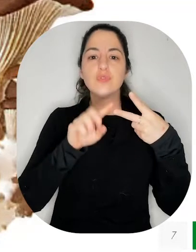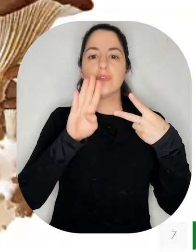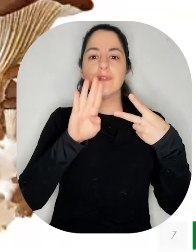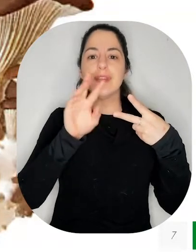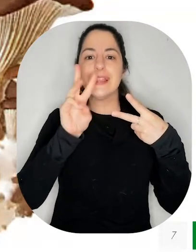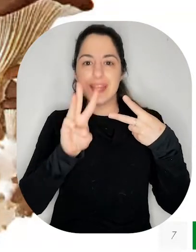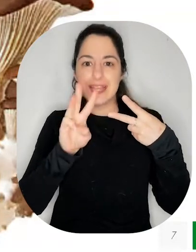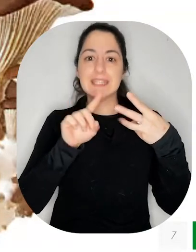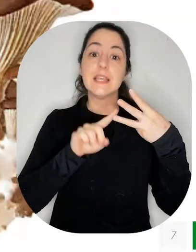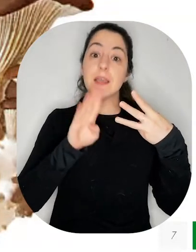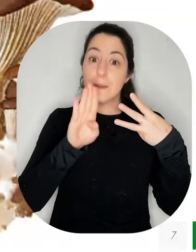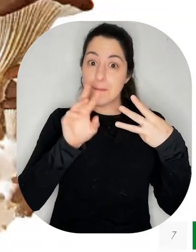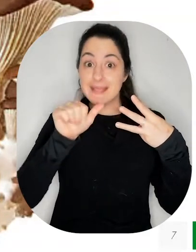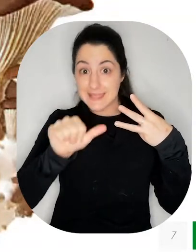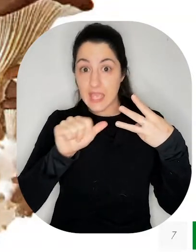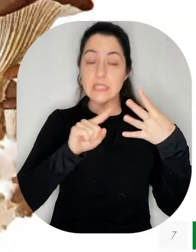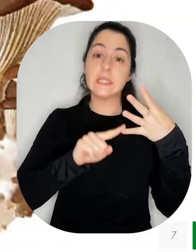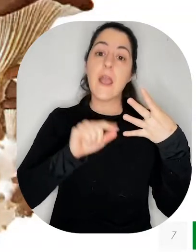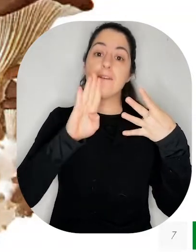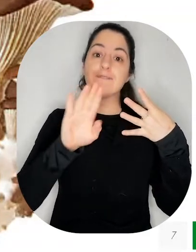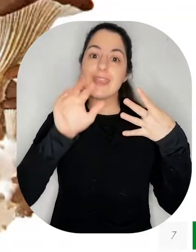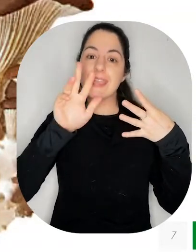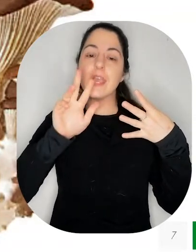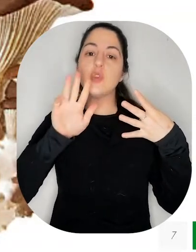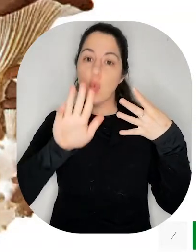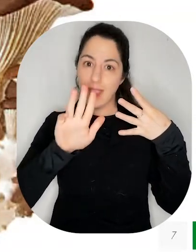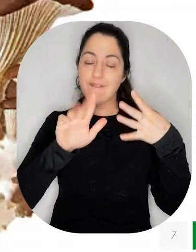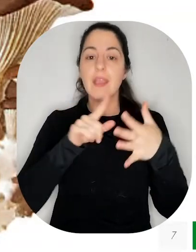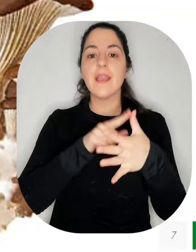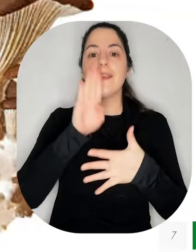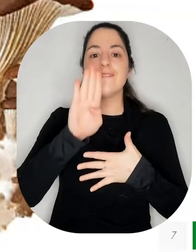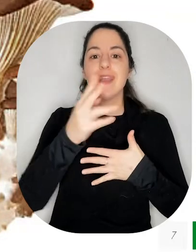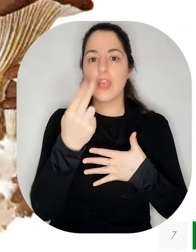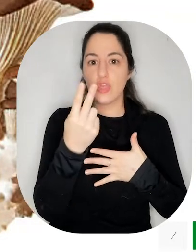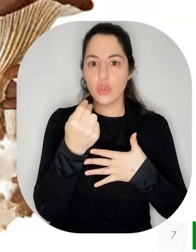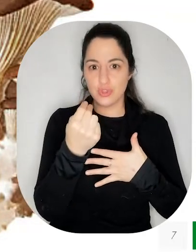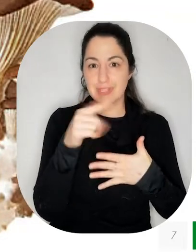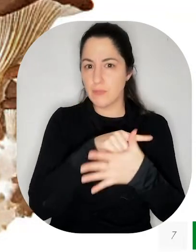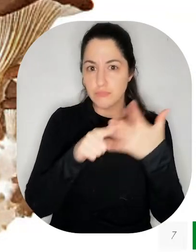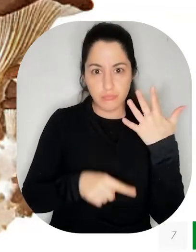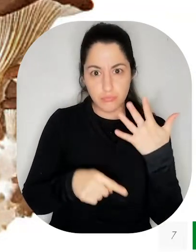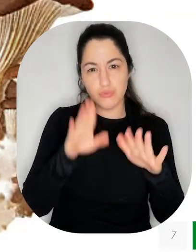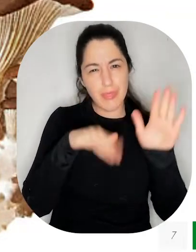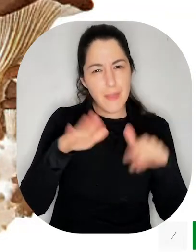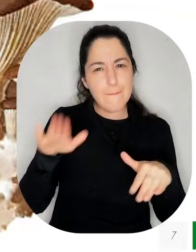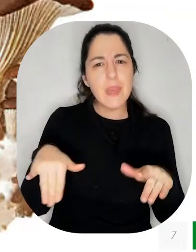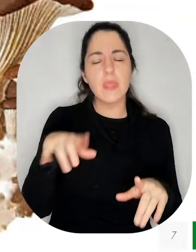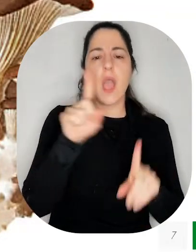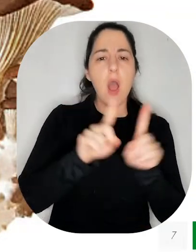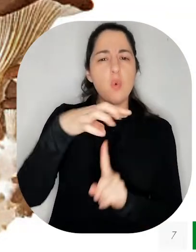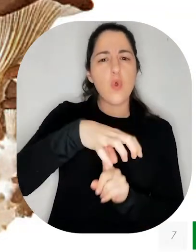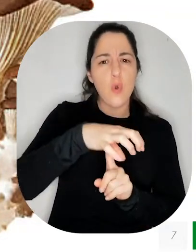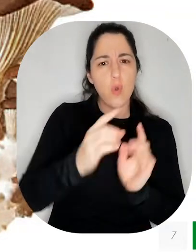B3, B6, B9, que son los ácidos fólicos y los otros folatos. Tiene vitamina B12, que eso vamos a conversar. Todo